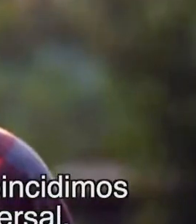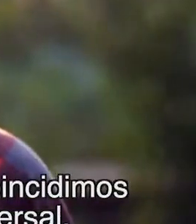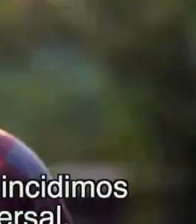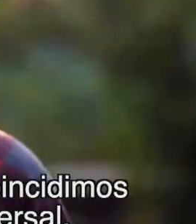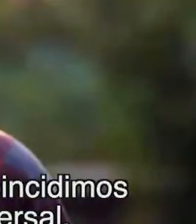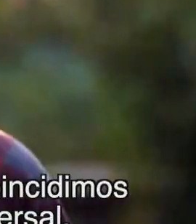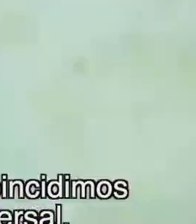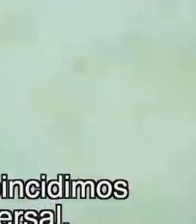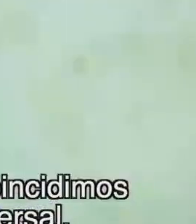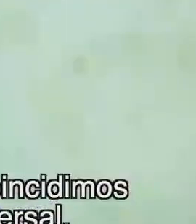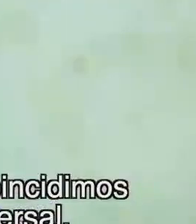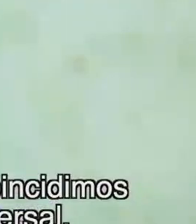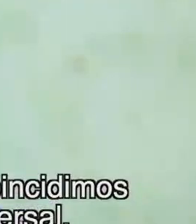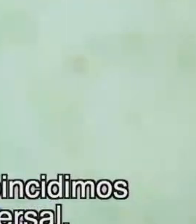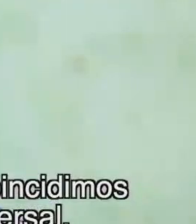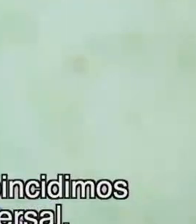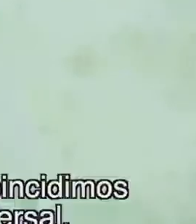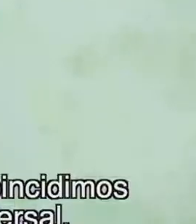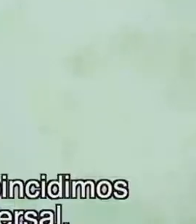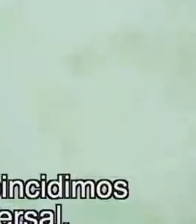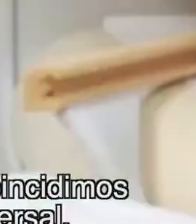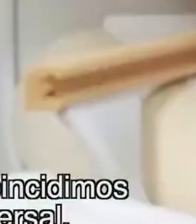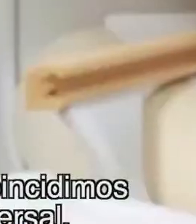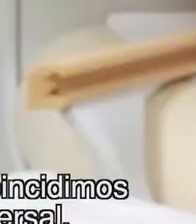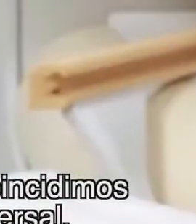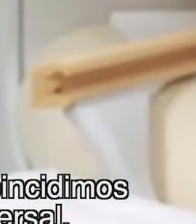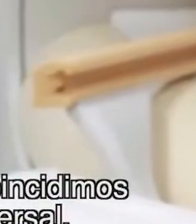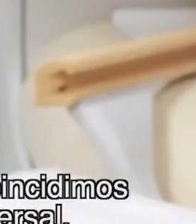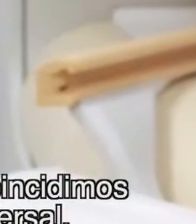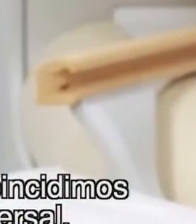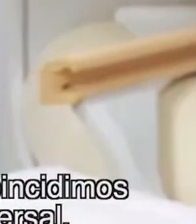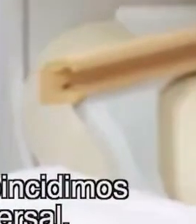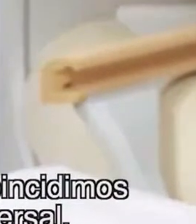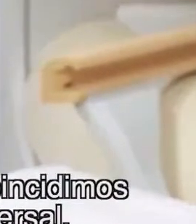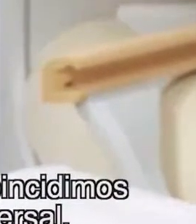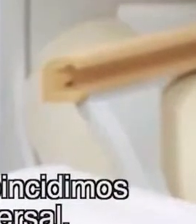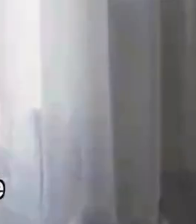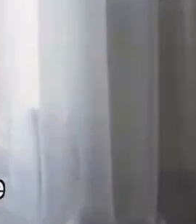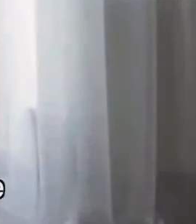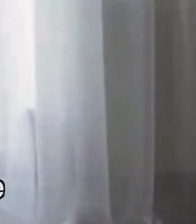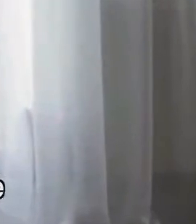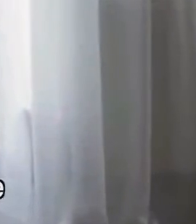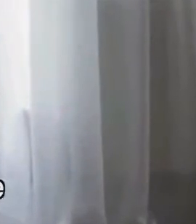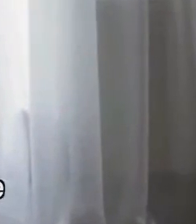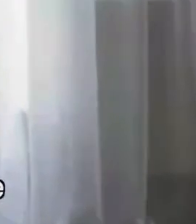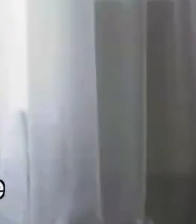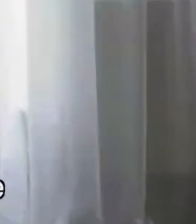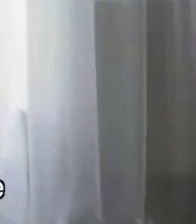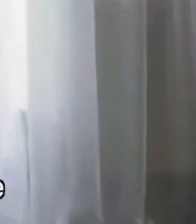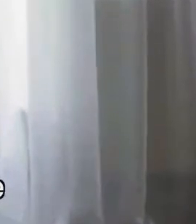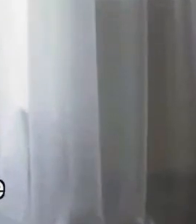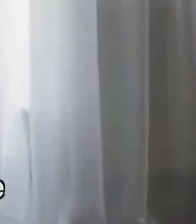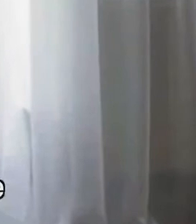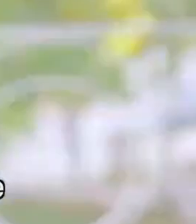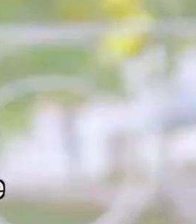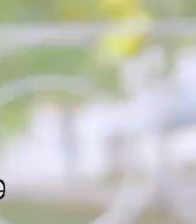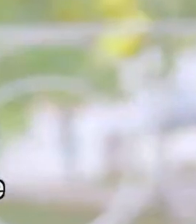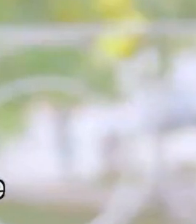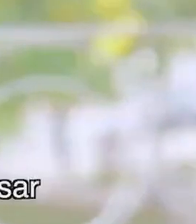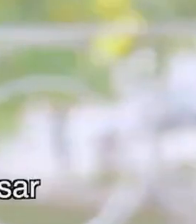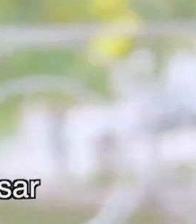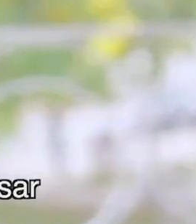sus gobiernos estatales y municipales. Coincidimos en que se les debe dar una pensión universal, pero debe entregarse a todos desde los 60 años